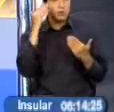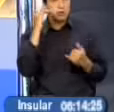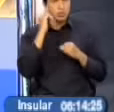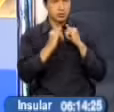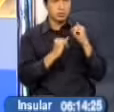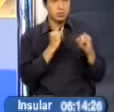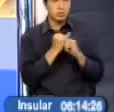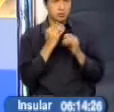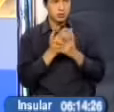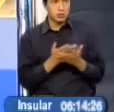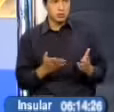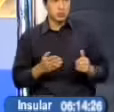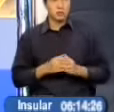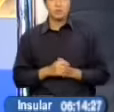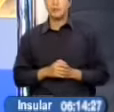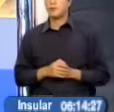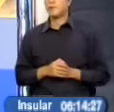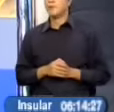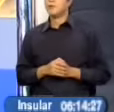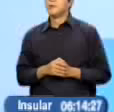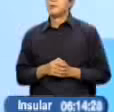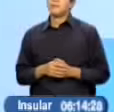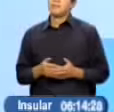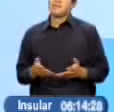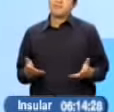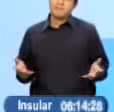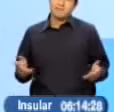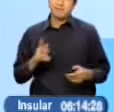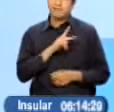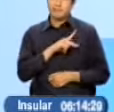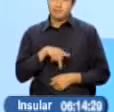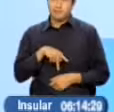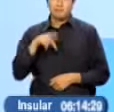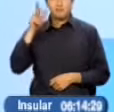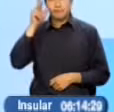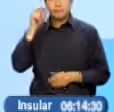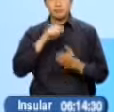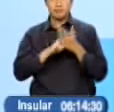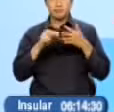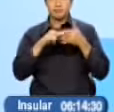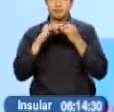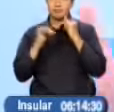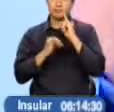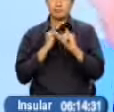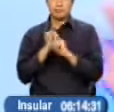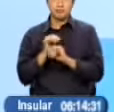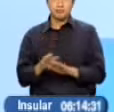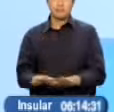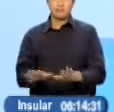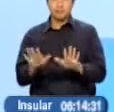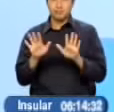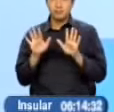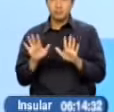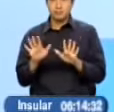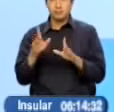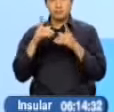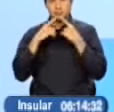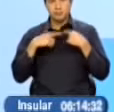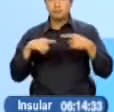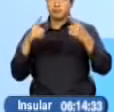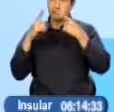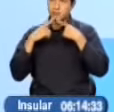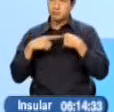alrededor de esto bueno a título personal yo creo que la cancillería tiene que ser muy cauta en sus pronunciamientos